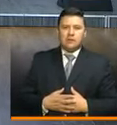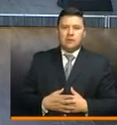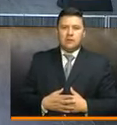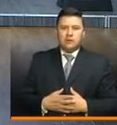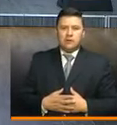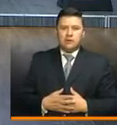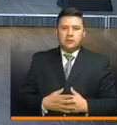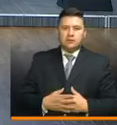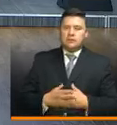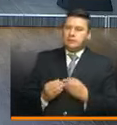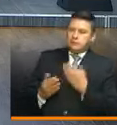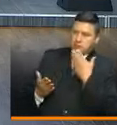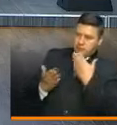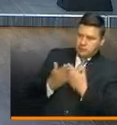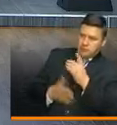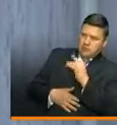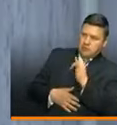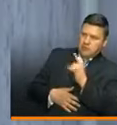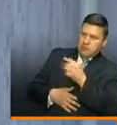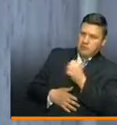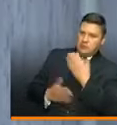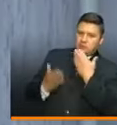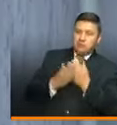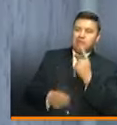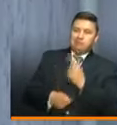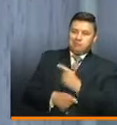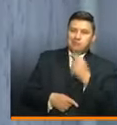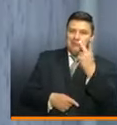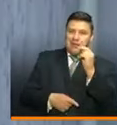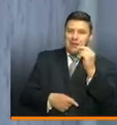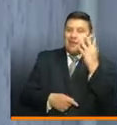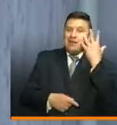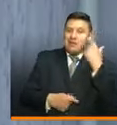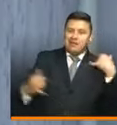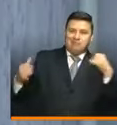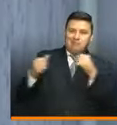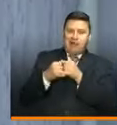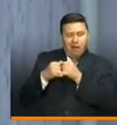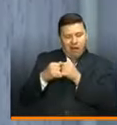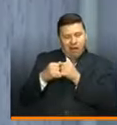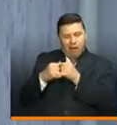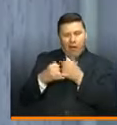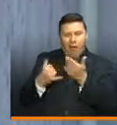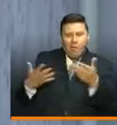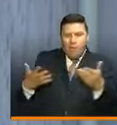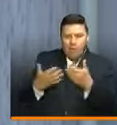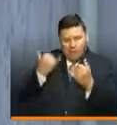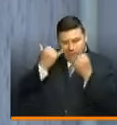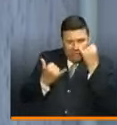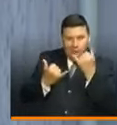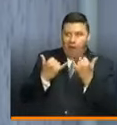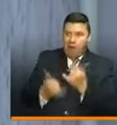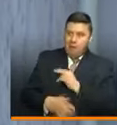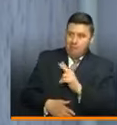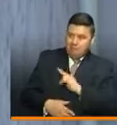Diego, muchísimas gracias. Y efectivamente, hace 20 días tuvimos una conversación telefónica y con el liderazgo de la vicepresidenta hoy estamos